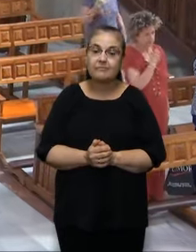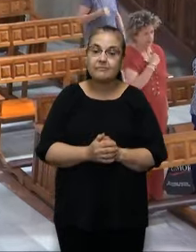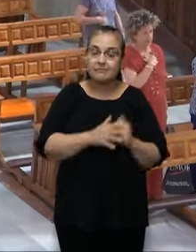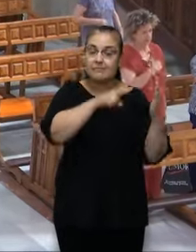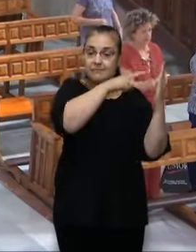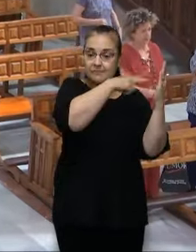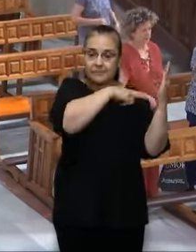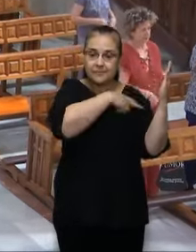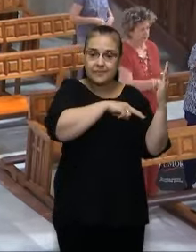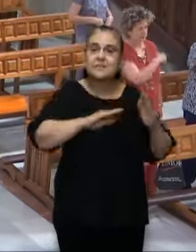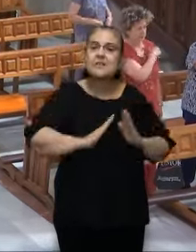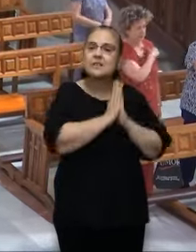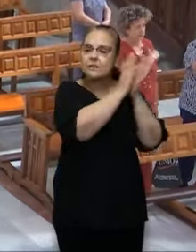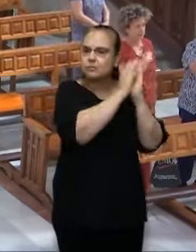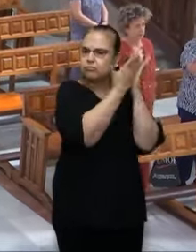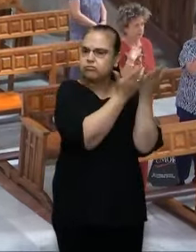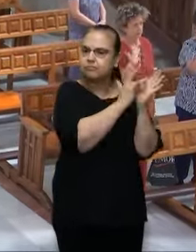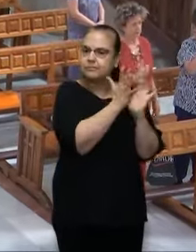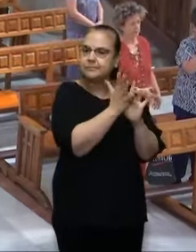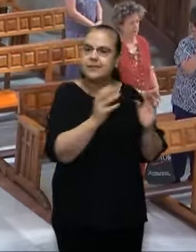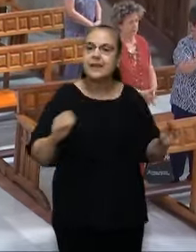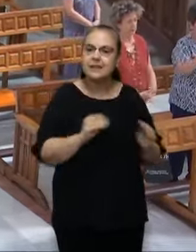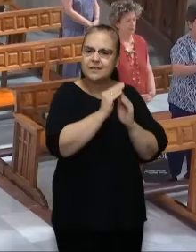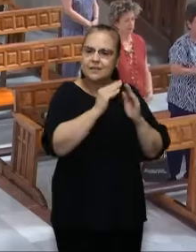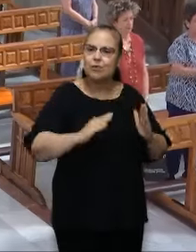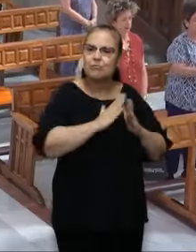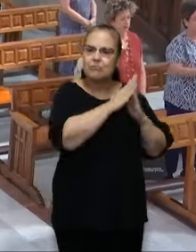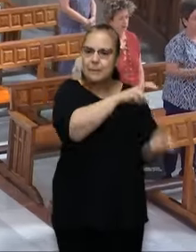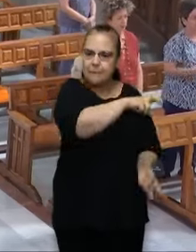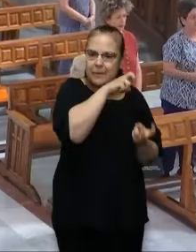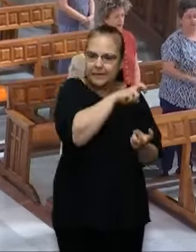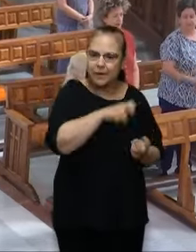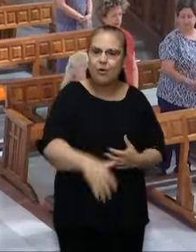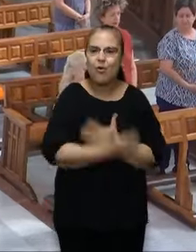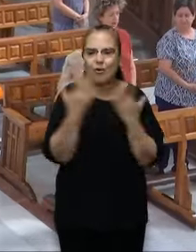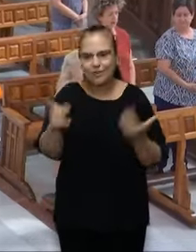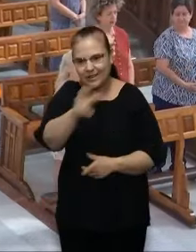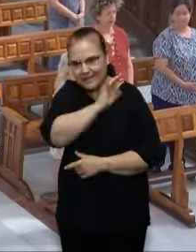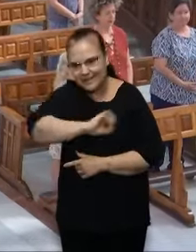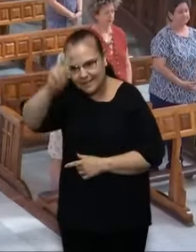Lectura del Santo Evangelio según San Mateo.